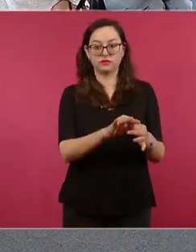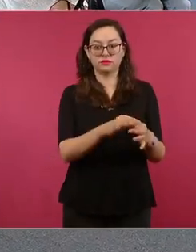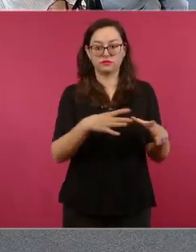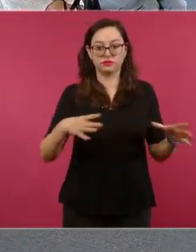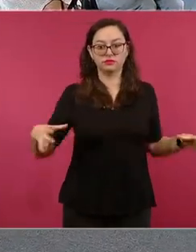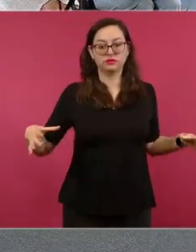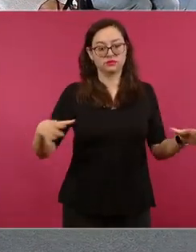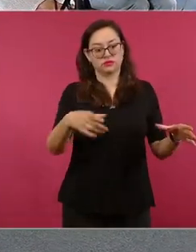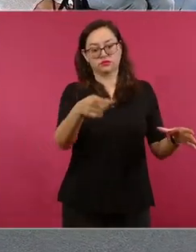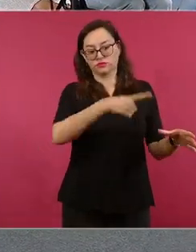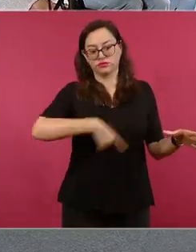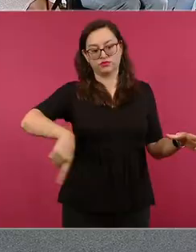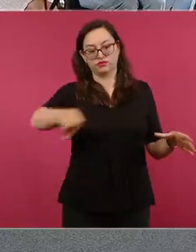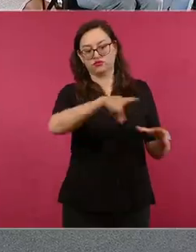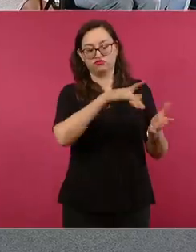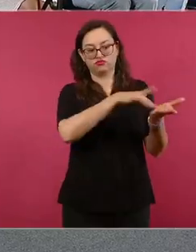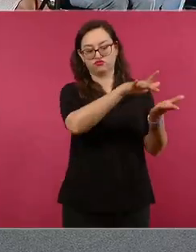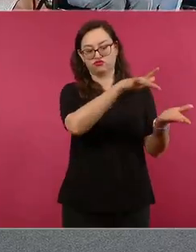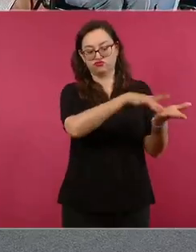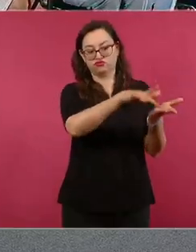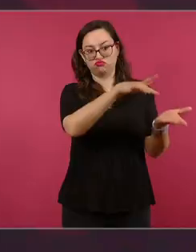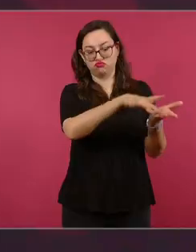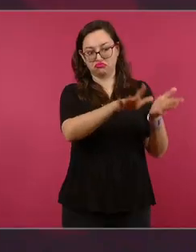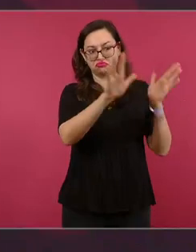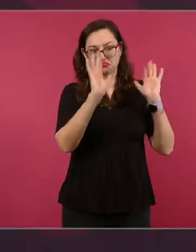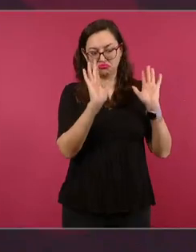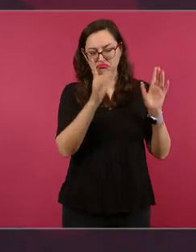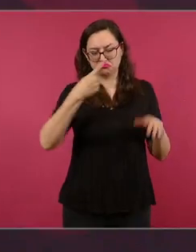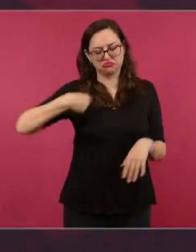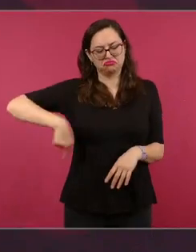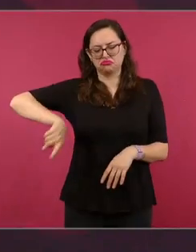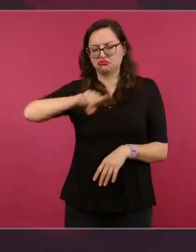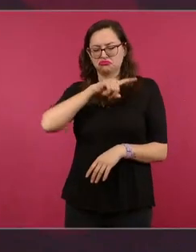Y nosotros vamos a seguir cumpliendo con todo lo que nos